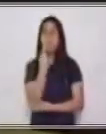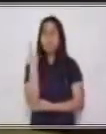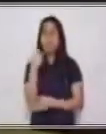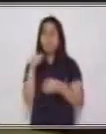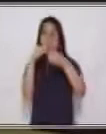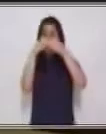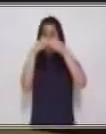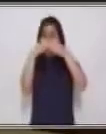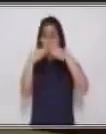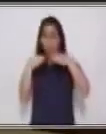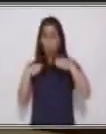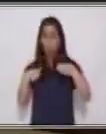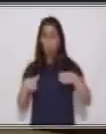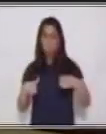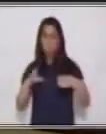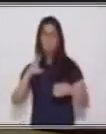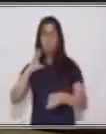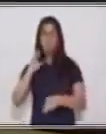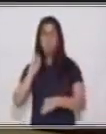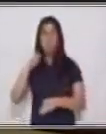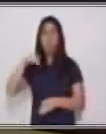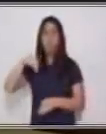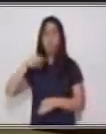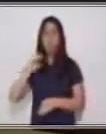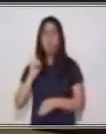que tiene una base circular